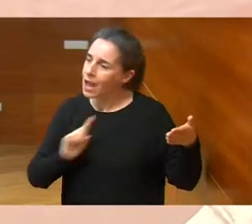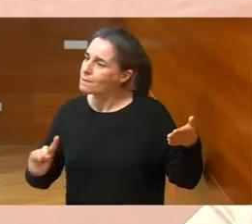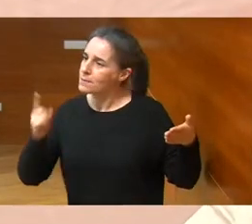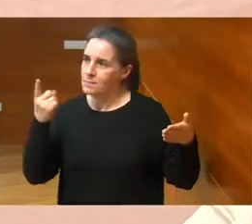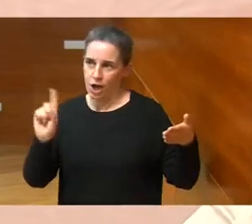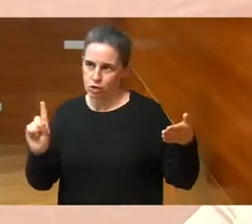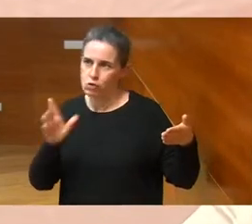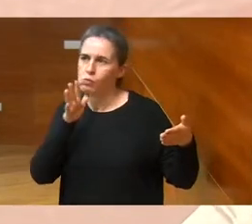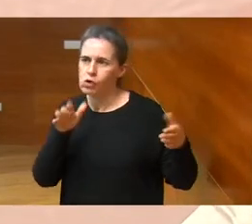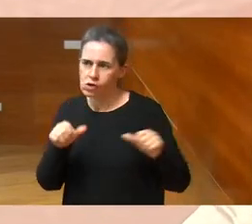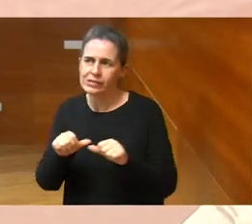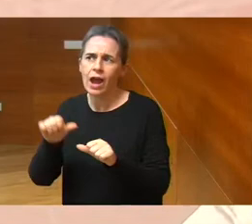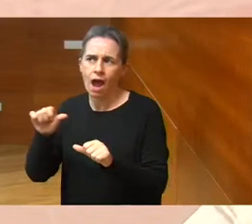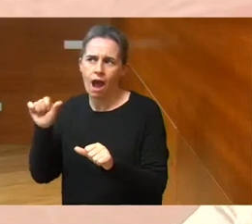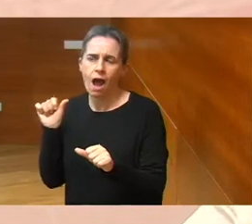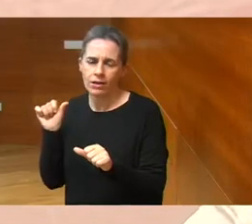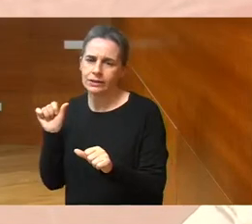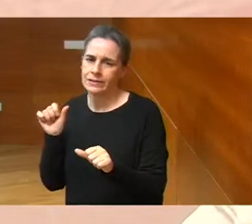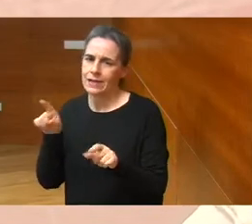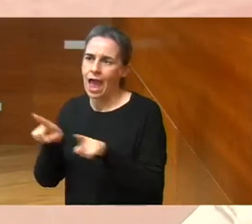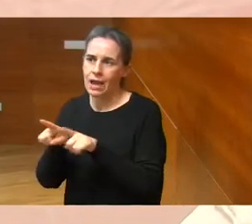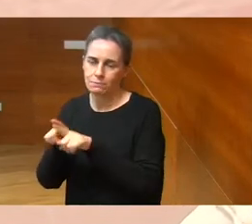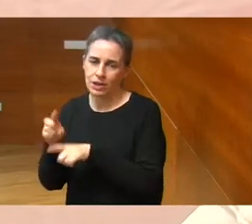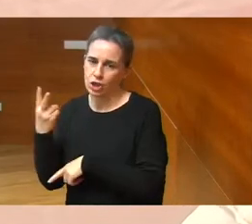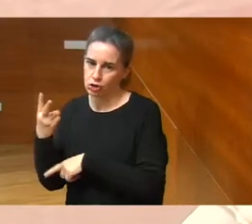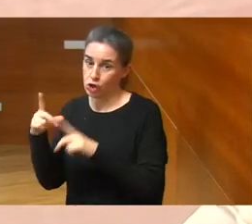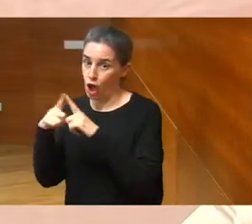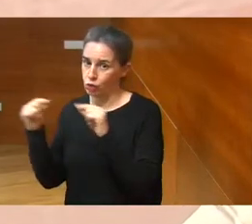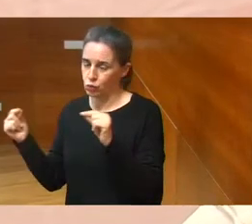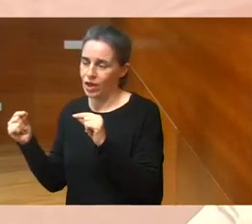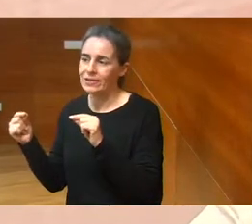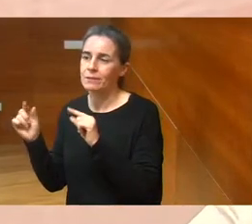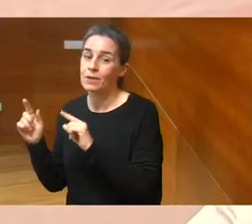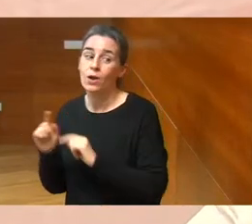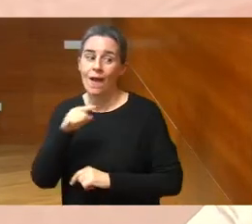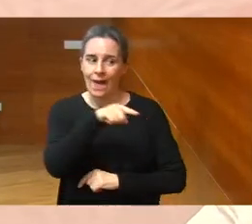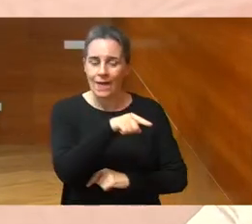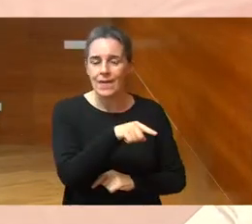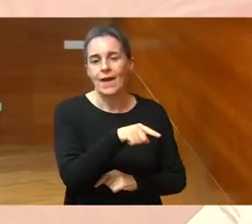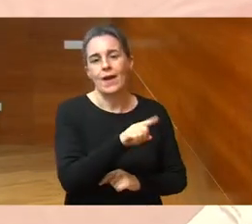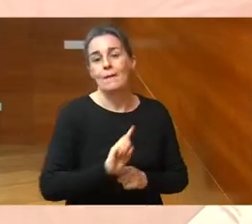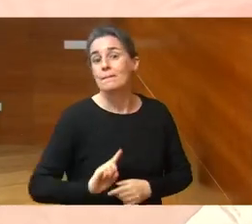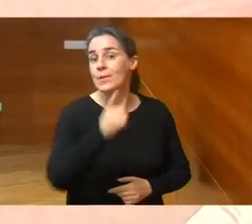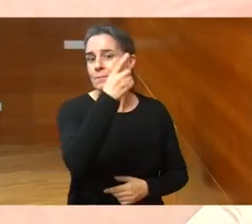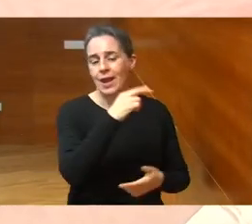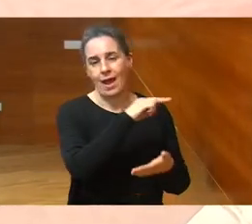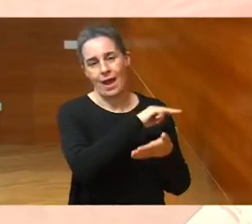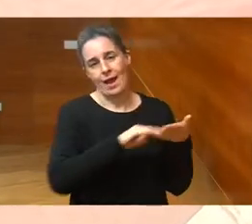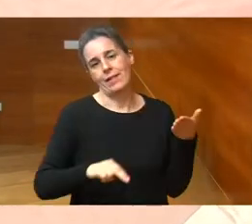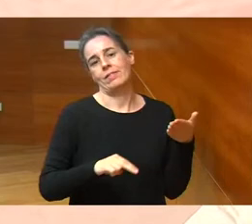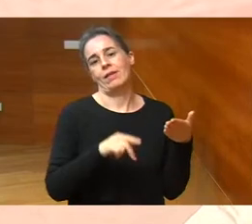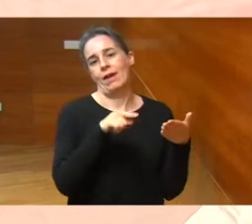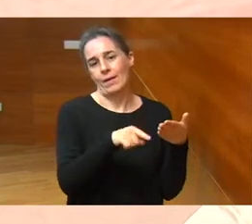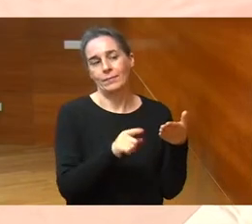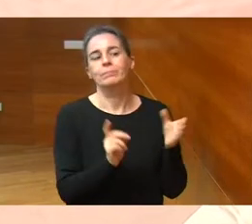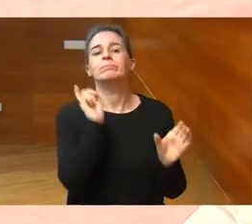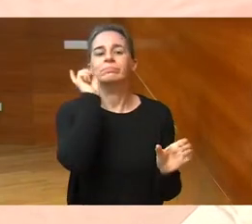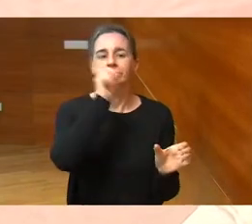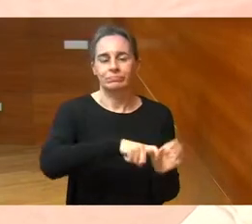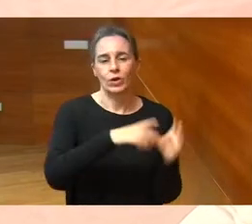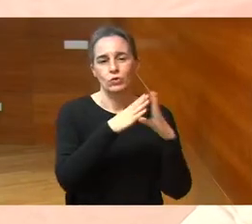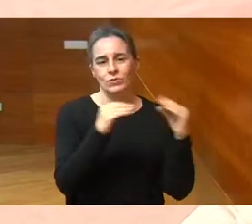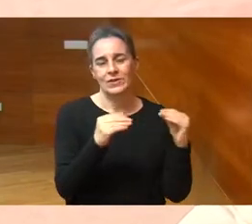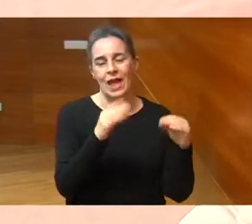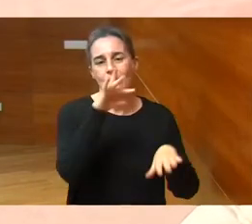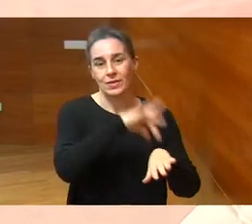aforo otras dudas ir más asturianas pero fui a primera Galera en ingresar la Facultad de Medicina y recomiendo